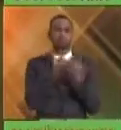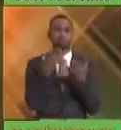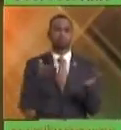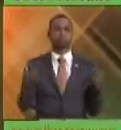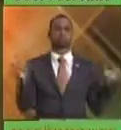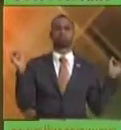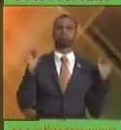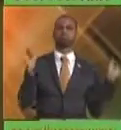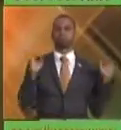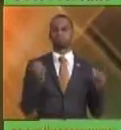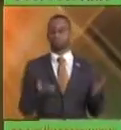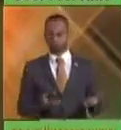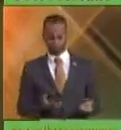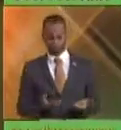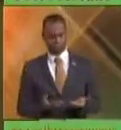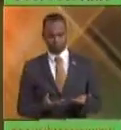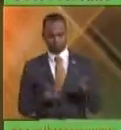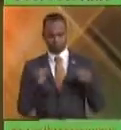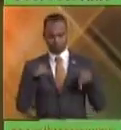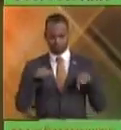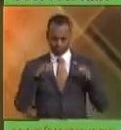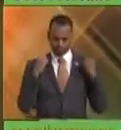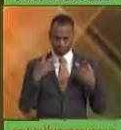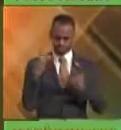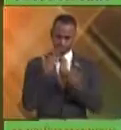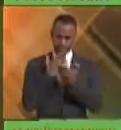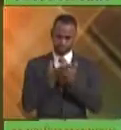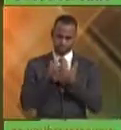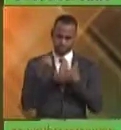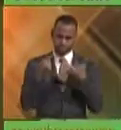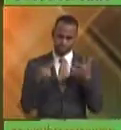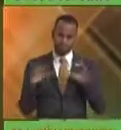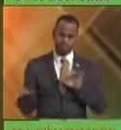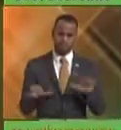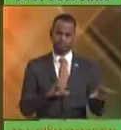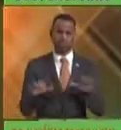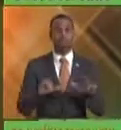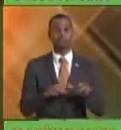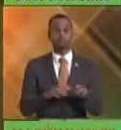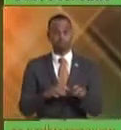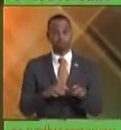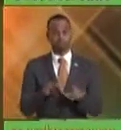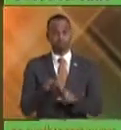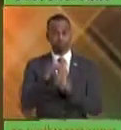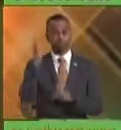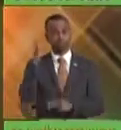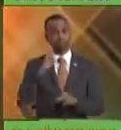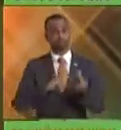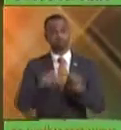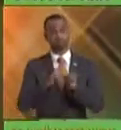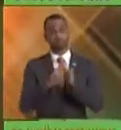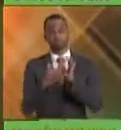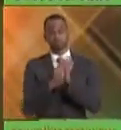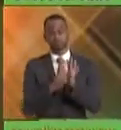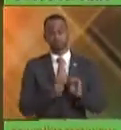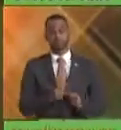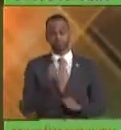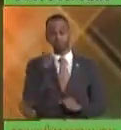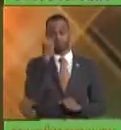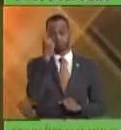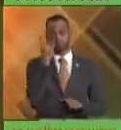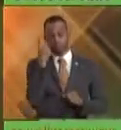se hacen buenas prácticas y buenas prácticas inclusivas para personas con discapacidad o sea un poco para